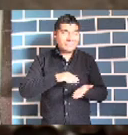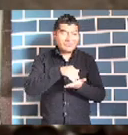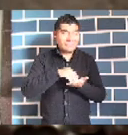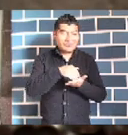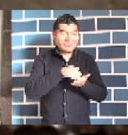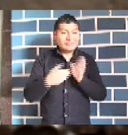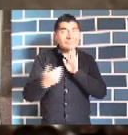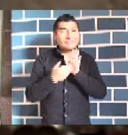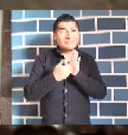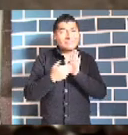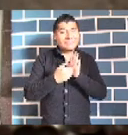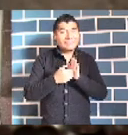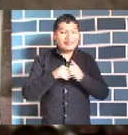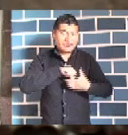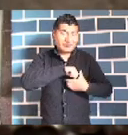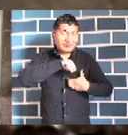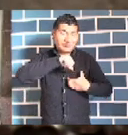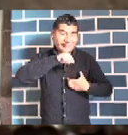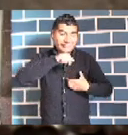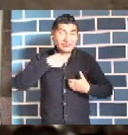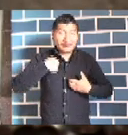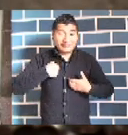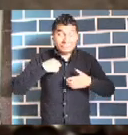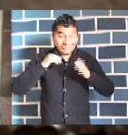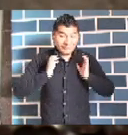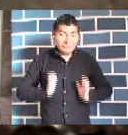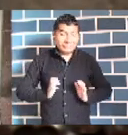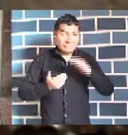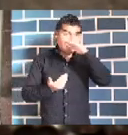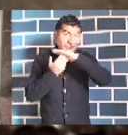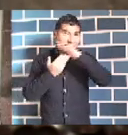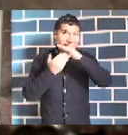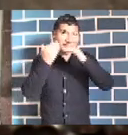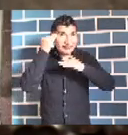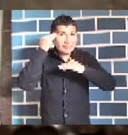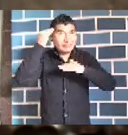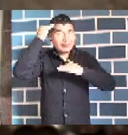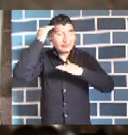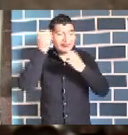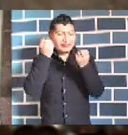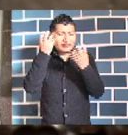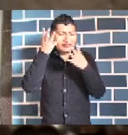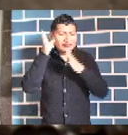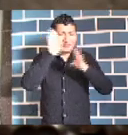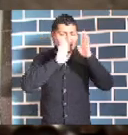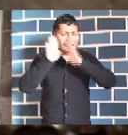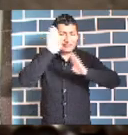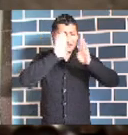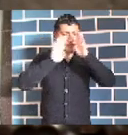y esta morada de arcilla oprime la mente con muchas preocupaciones